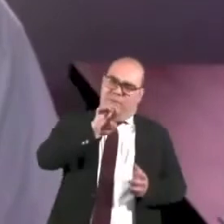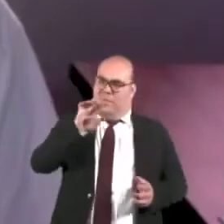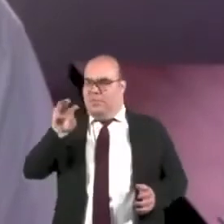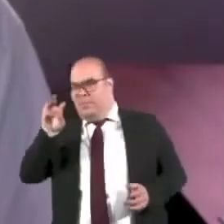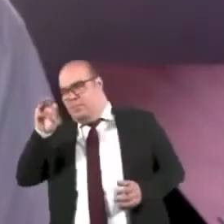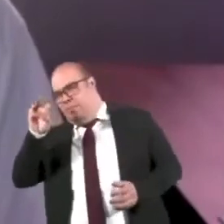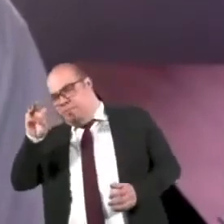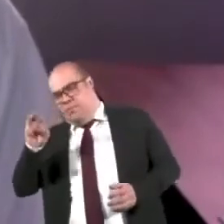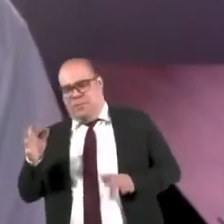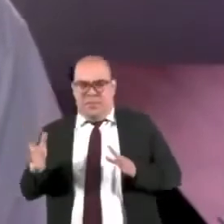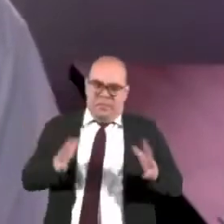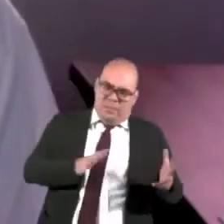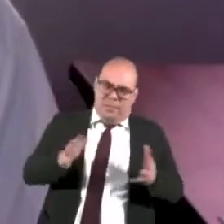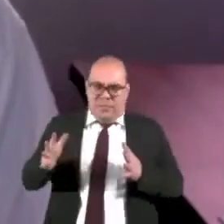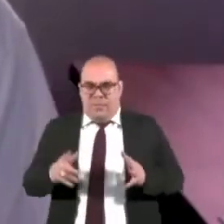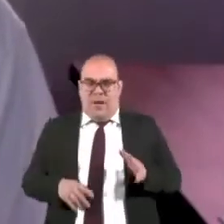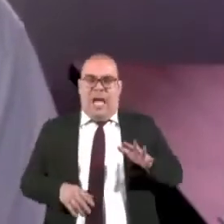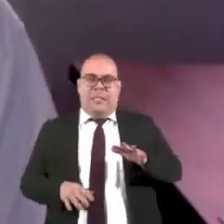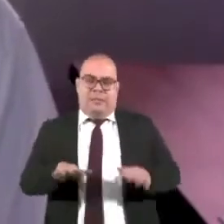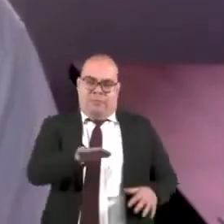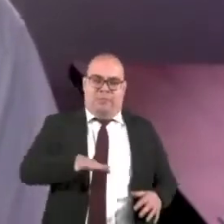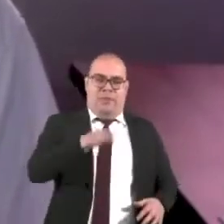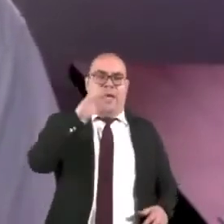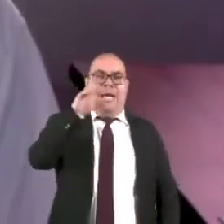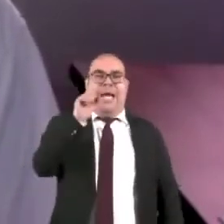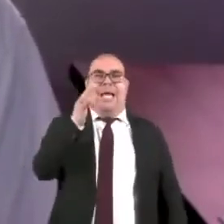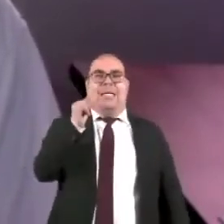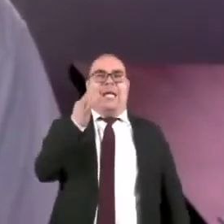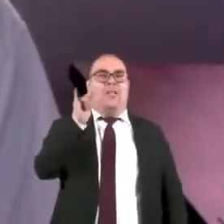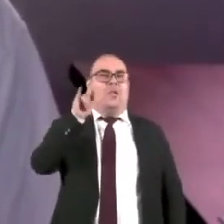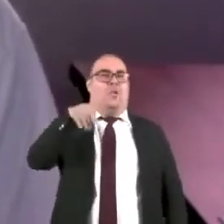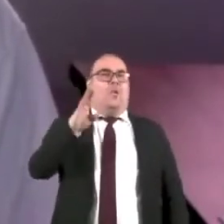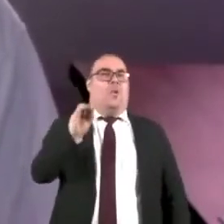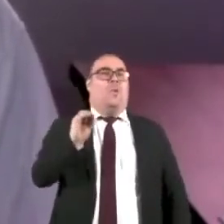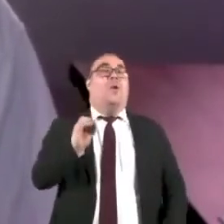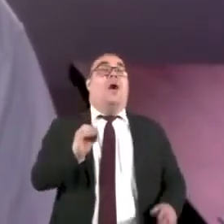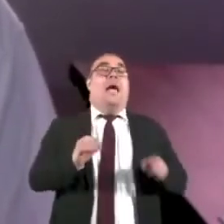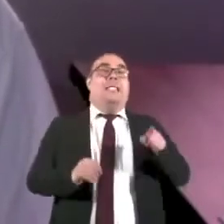trasladó al Catatumbo, y allí pues estuve